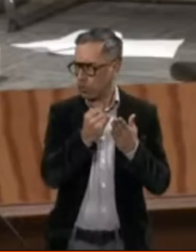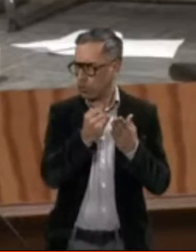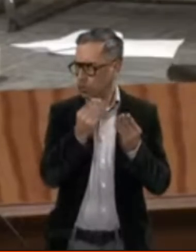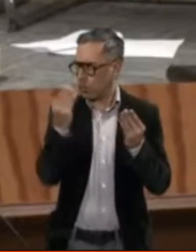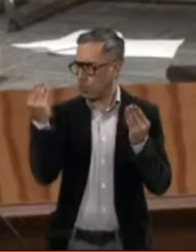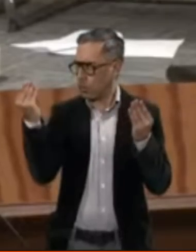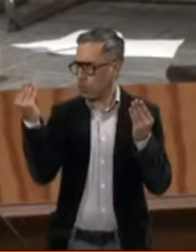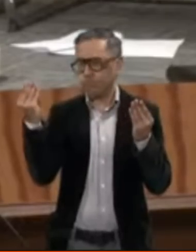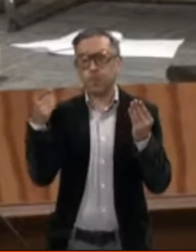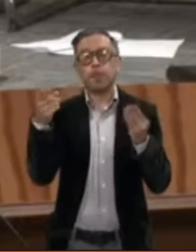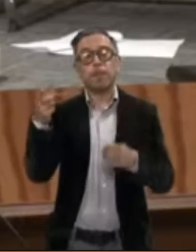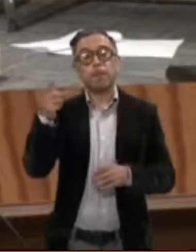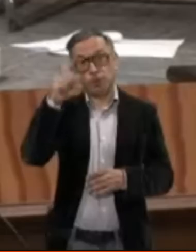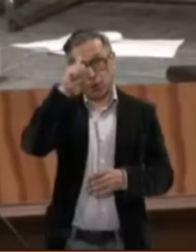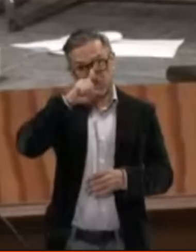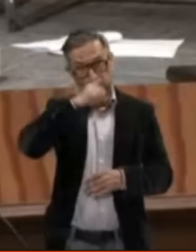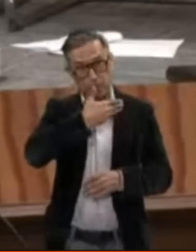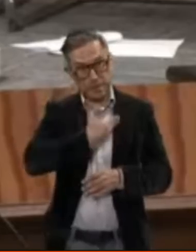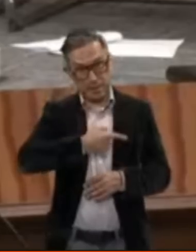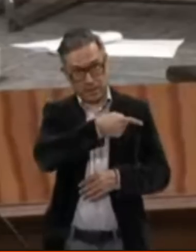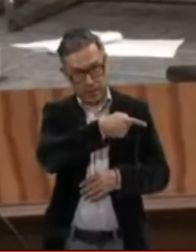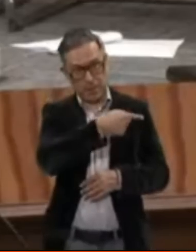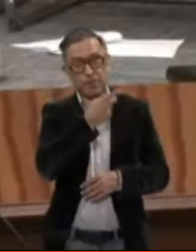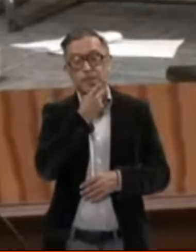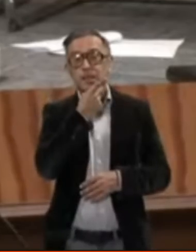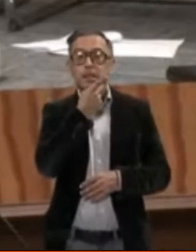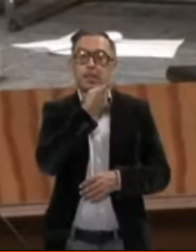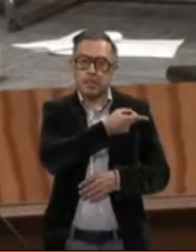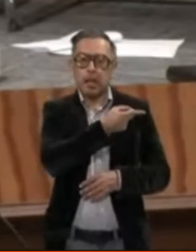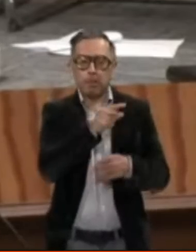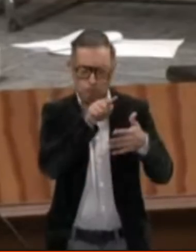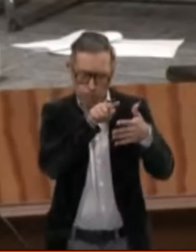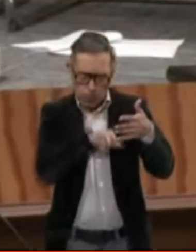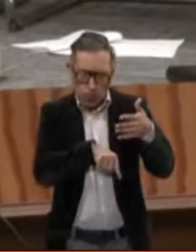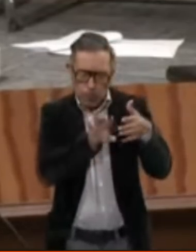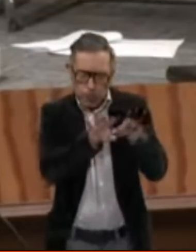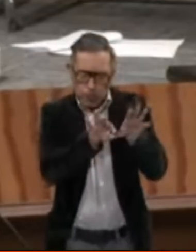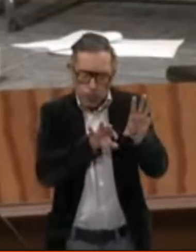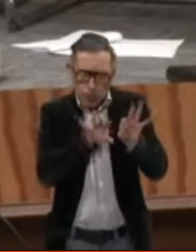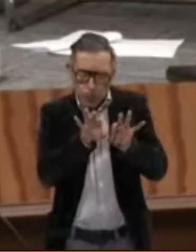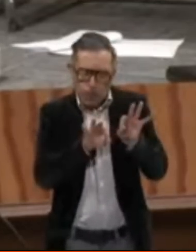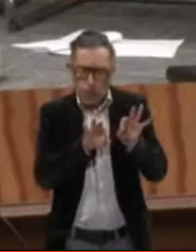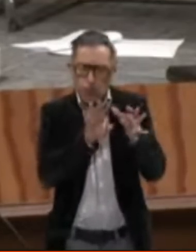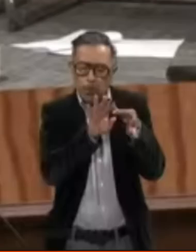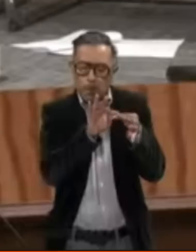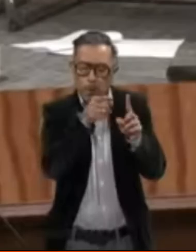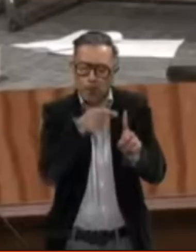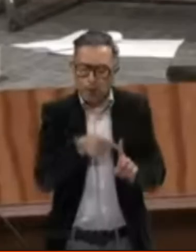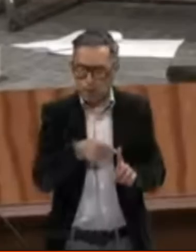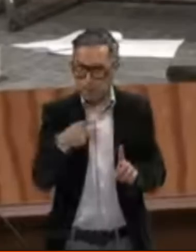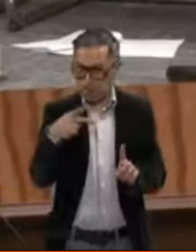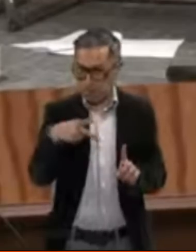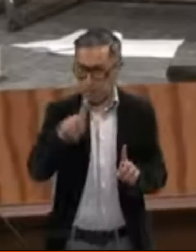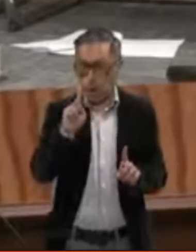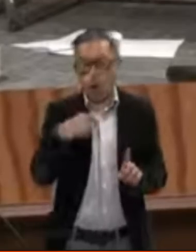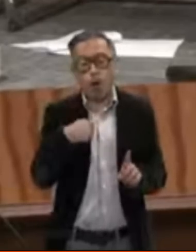El consejero presidente hace referencia a algunos de sus contenidos, pero no tenemos en nuestra mano